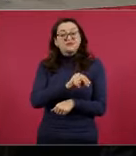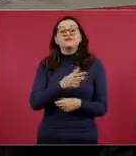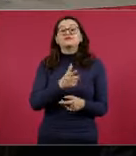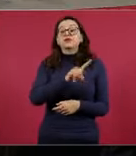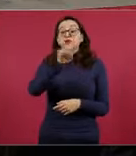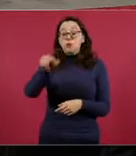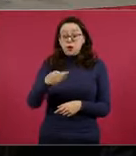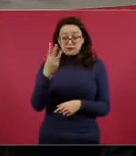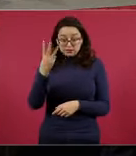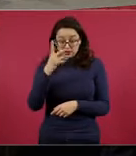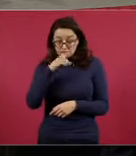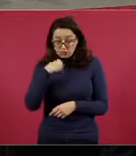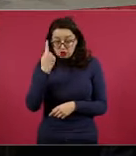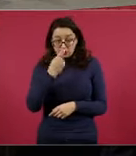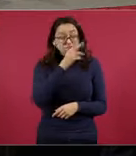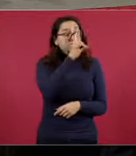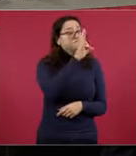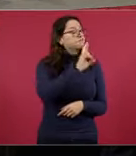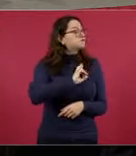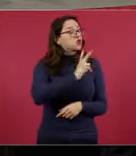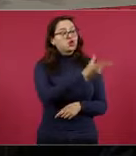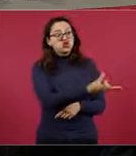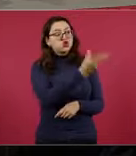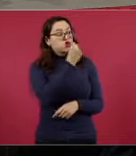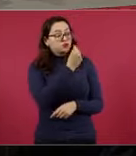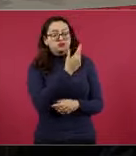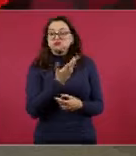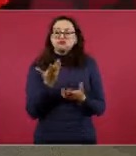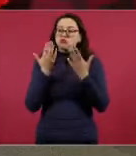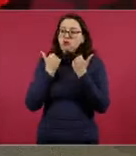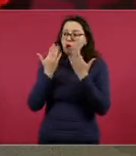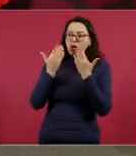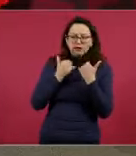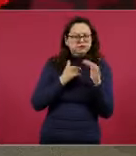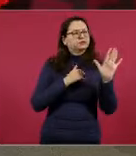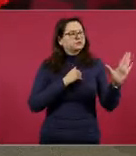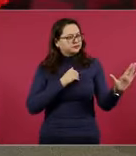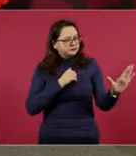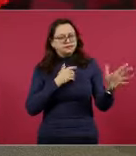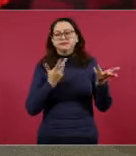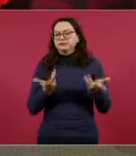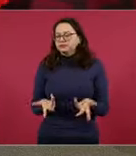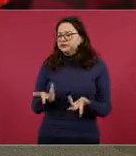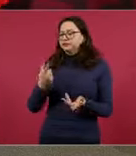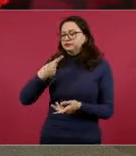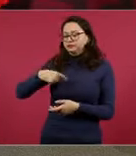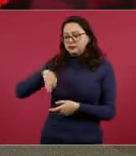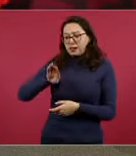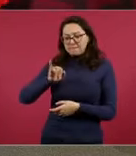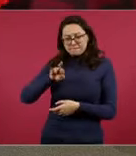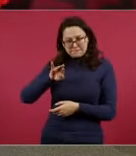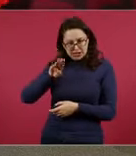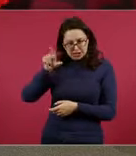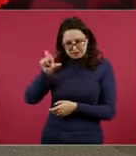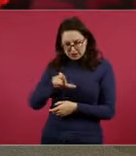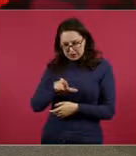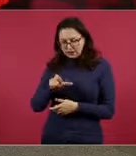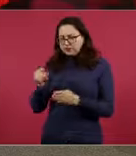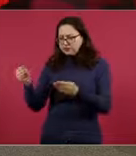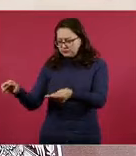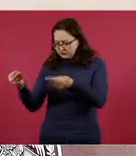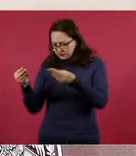institución no lo tiene, entonces interviene Birmex para poder analizar junto con las instituciones nuevamente si está